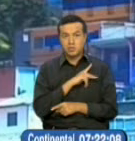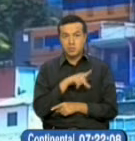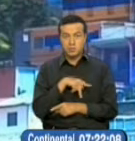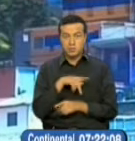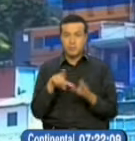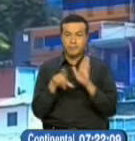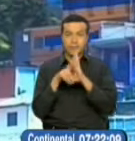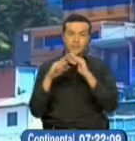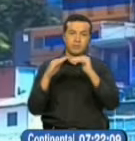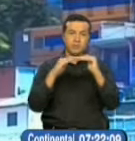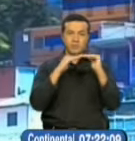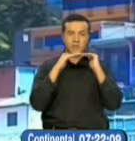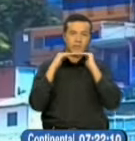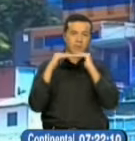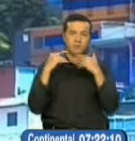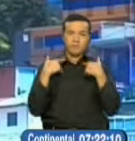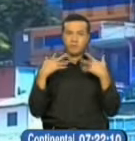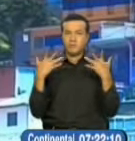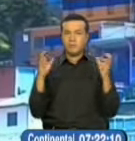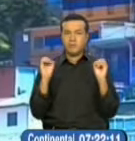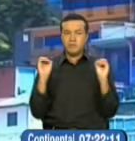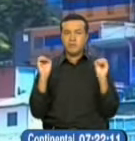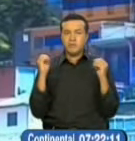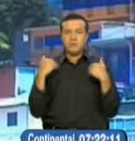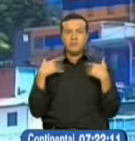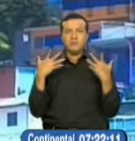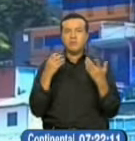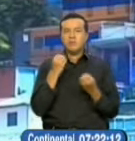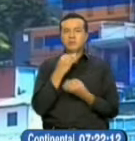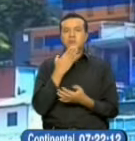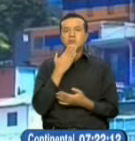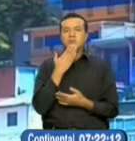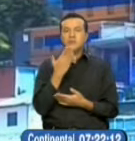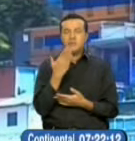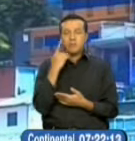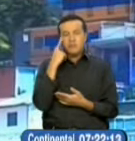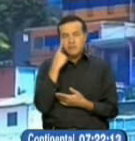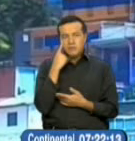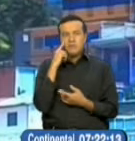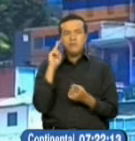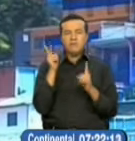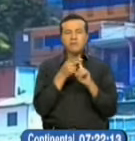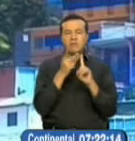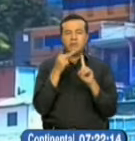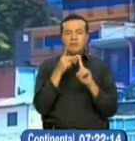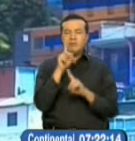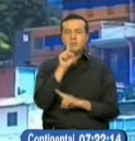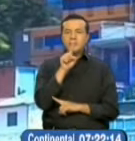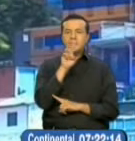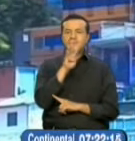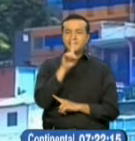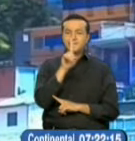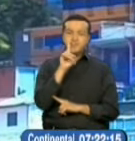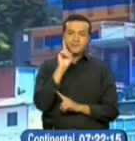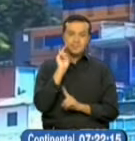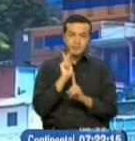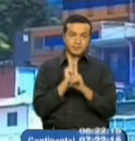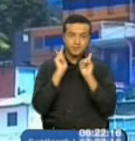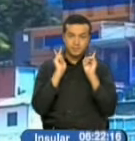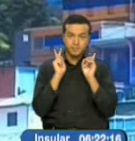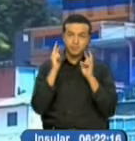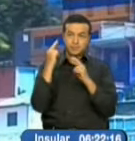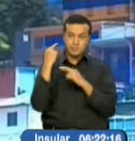de la Democracia y no existe causal, por lo menos, salvo el segundo inciso del 141, que es una